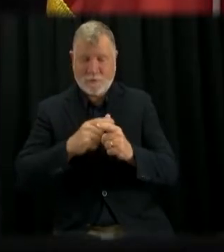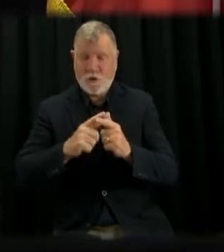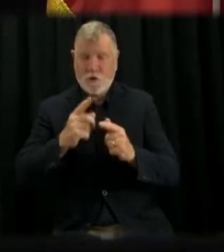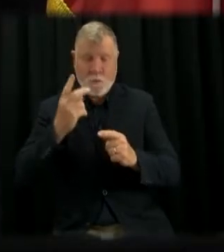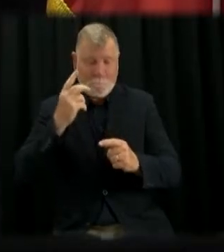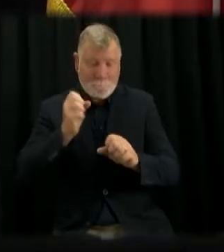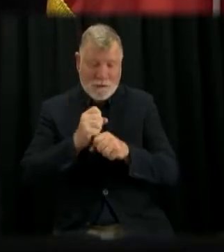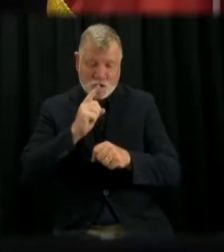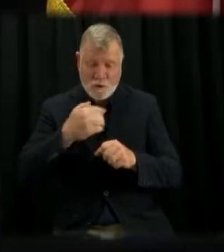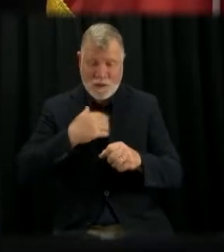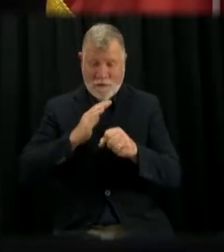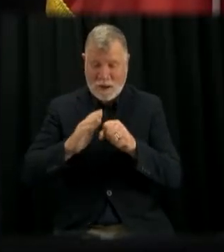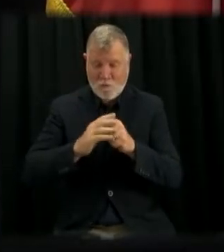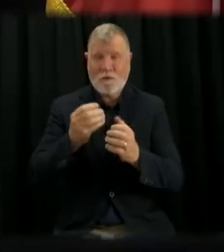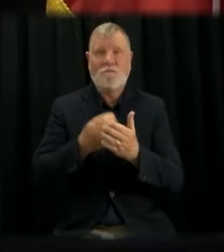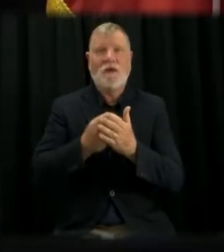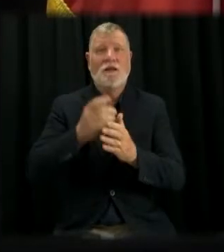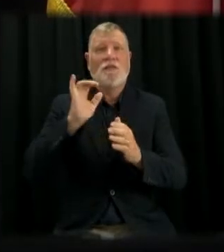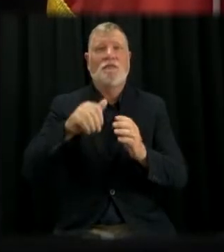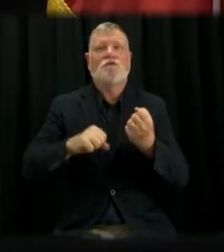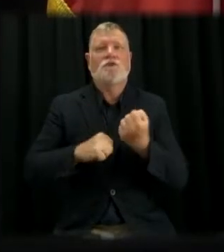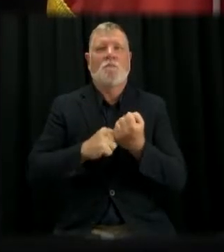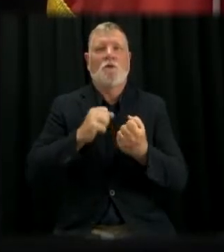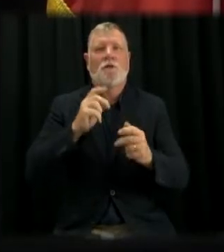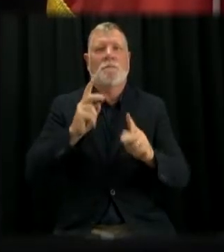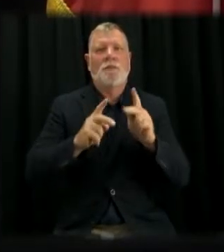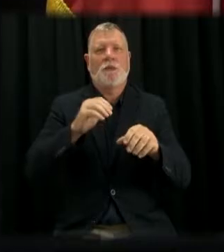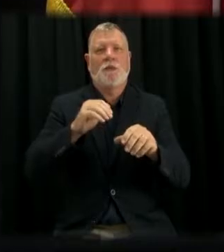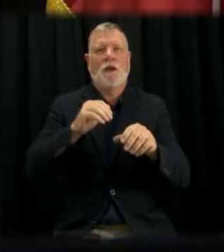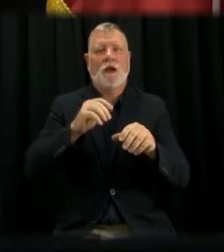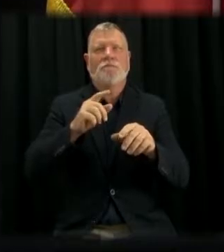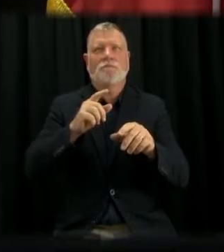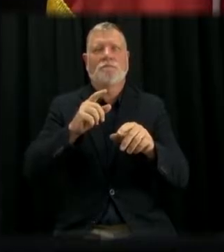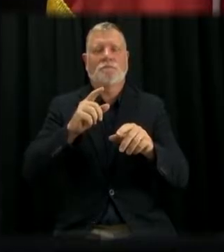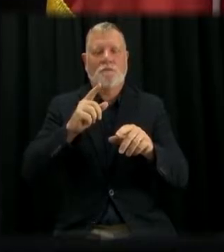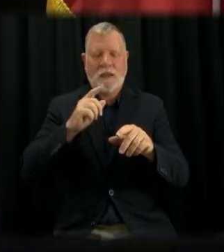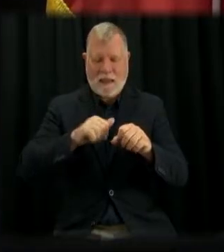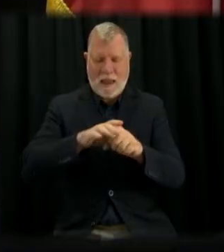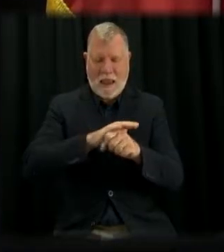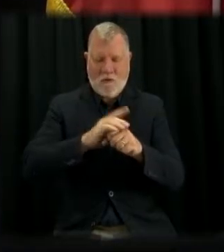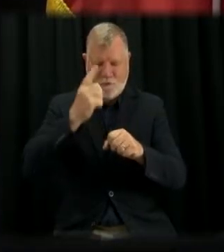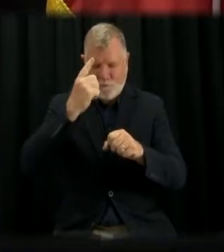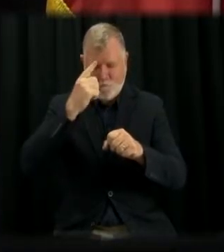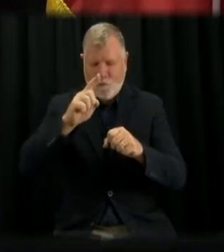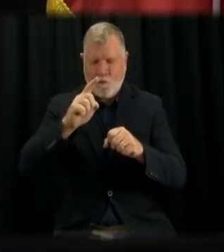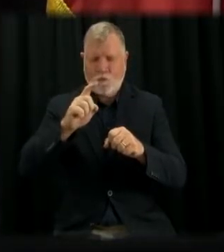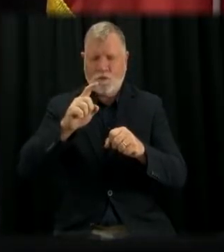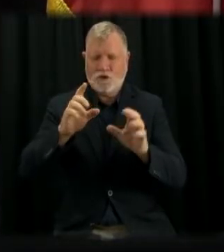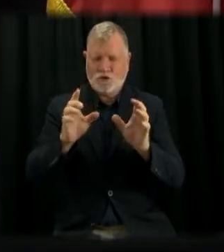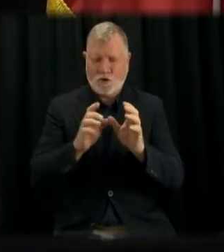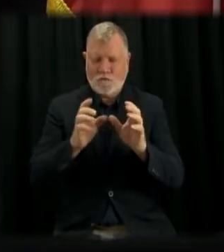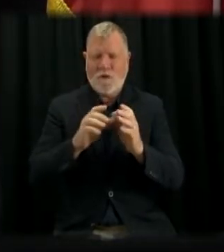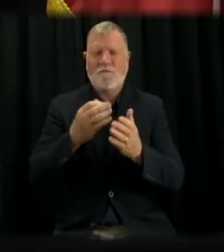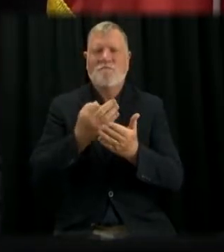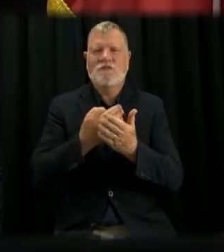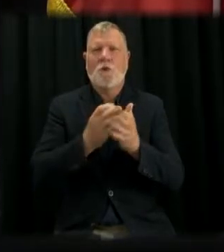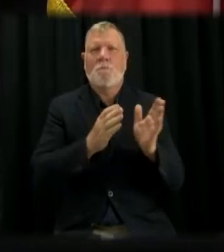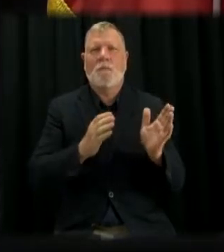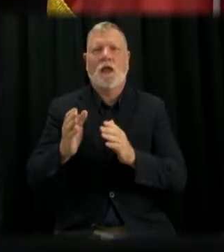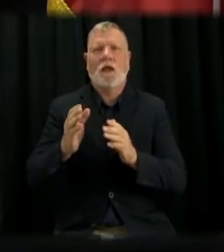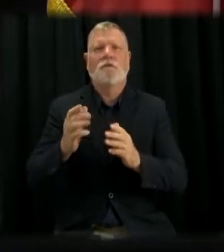que hay financiamiento adecuado para apoyar las áreas que son prioridad para Puerto Rico y para nuestra gente, según el plan